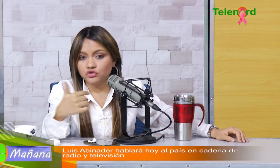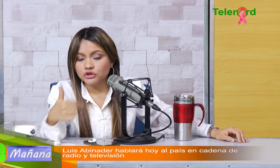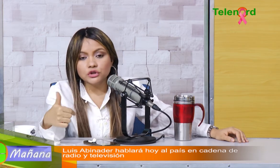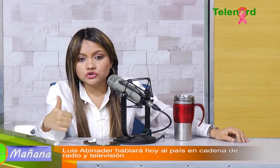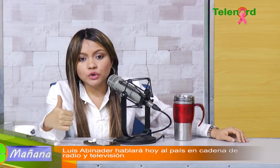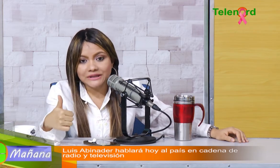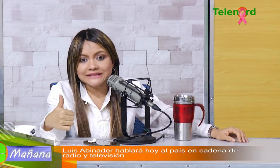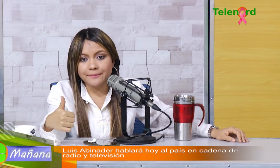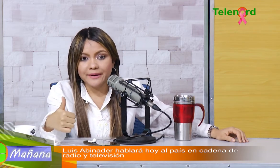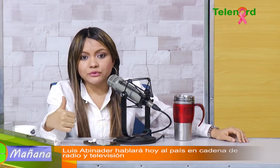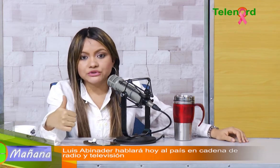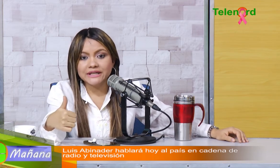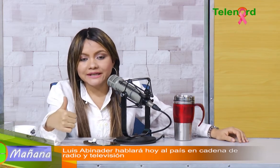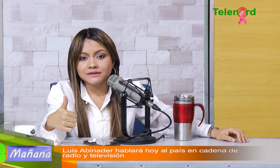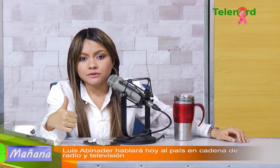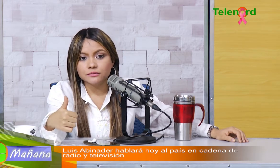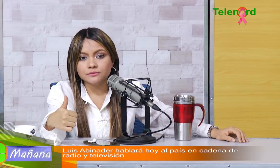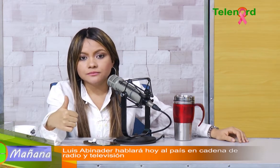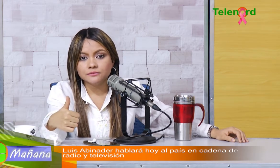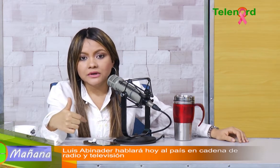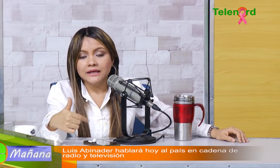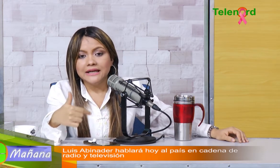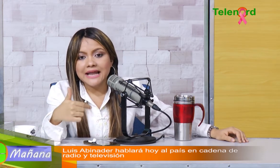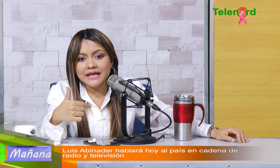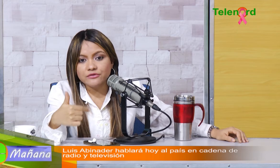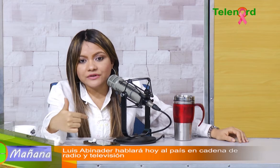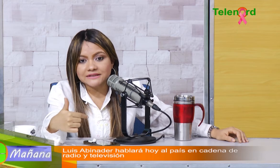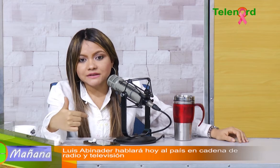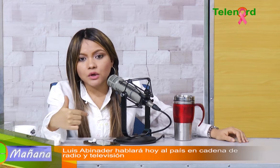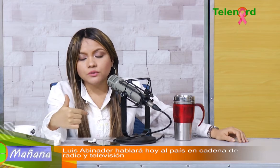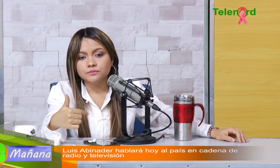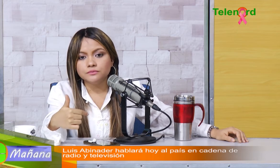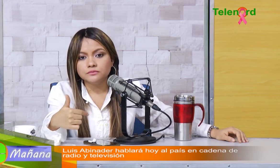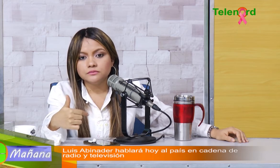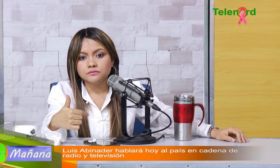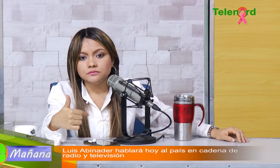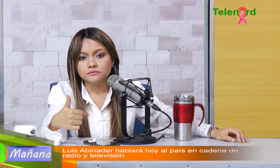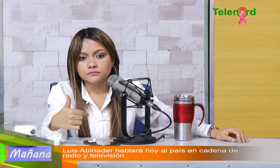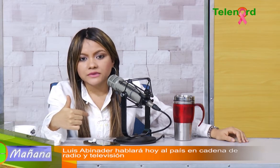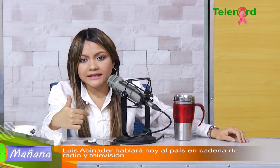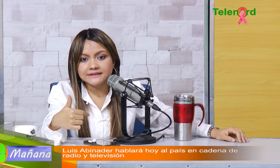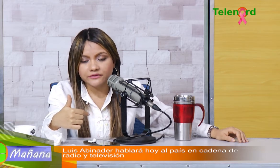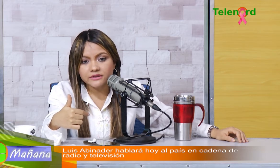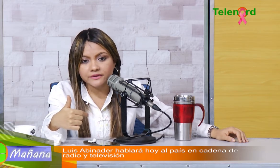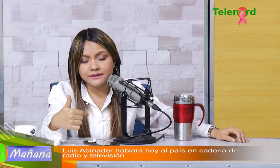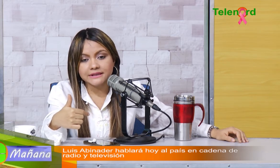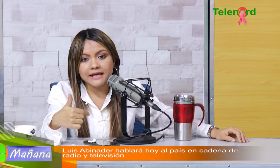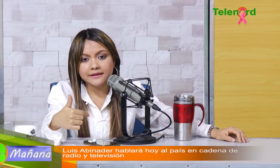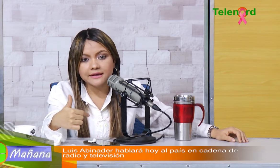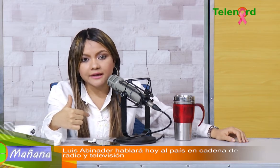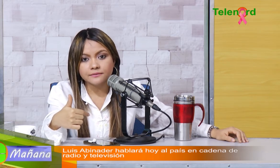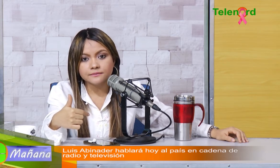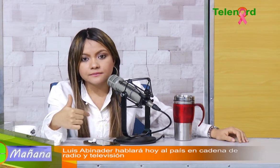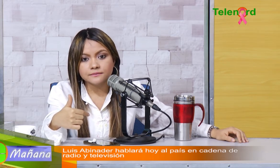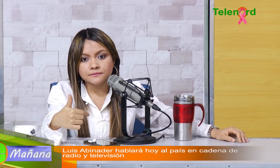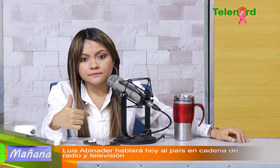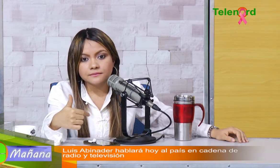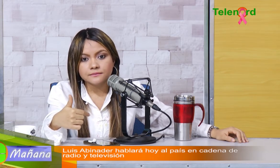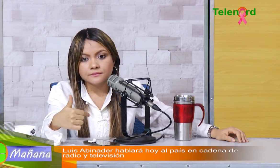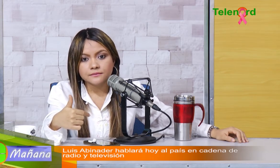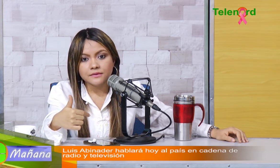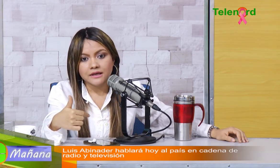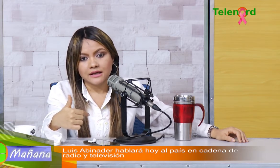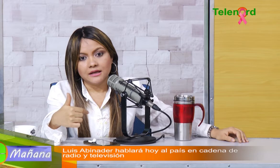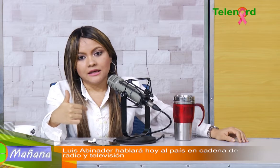que nosotros no escapamos de esto la inflación que se vive día a día